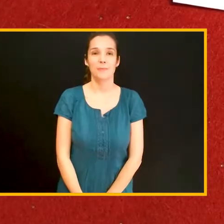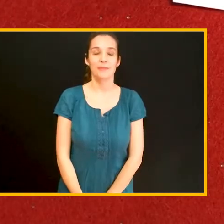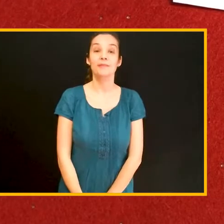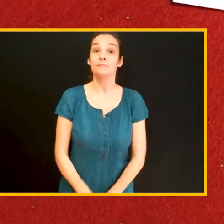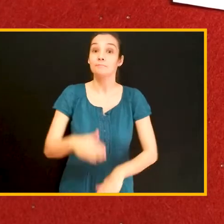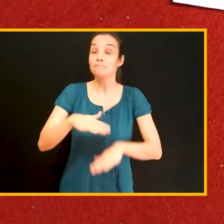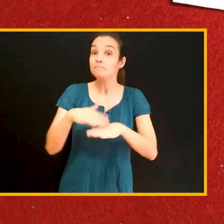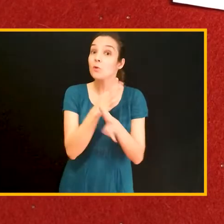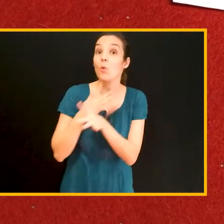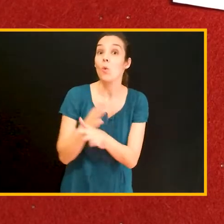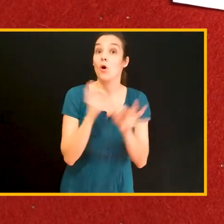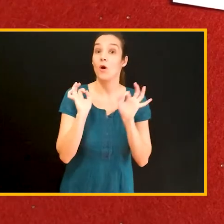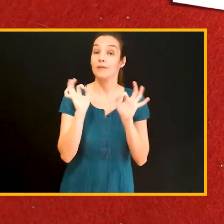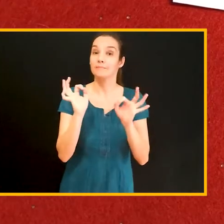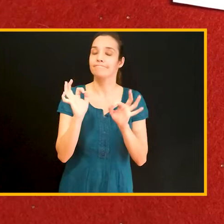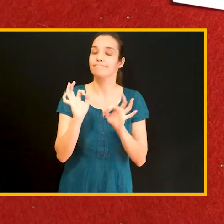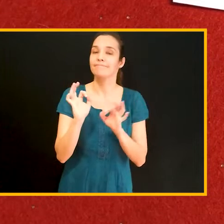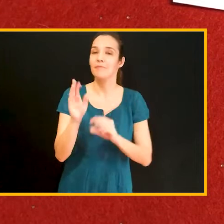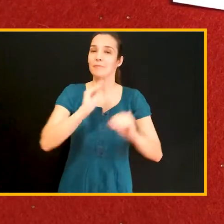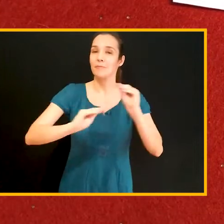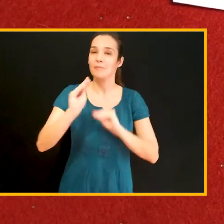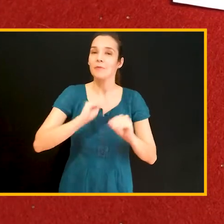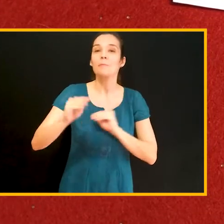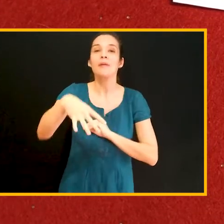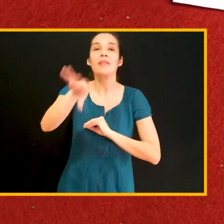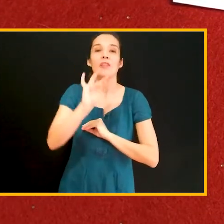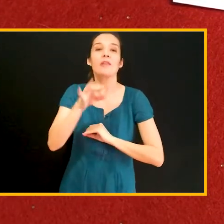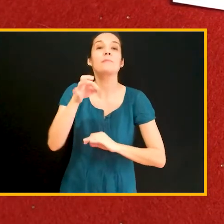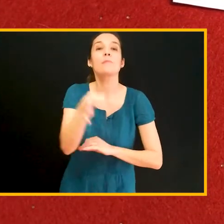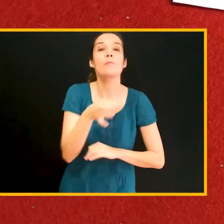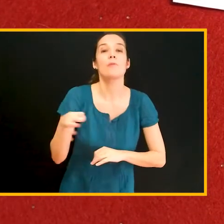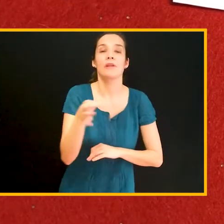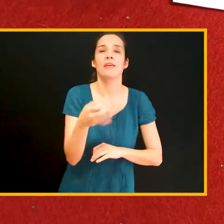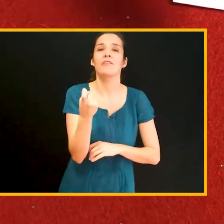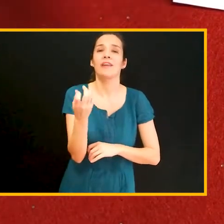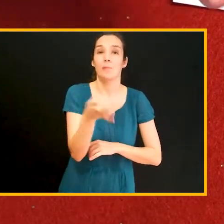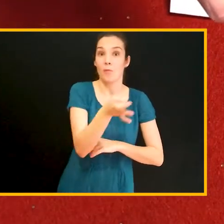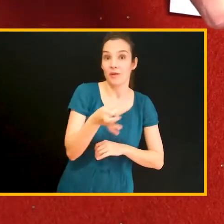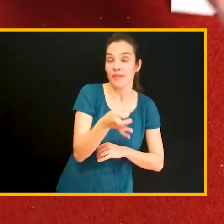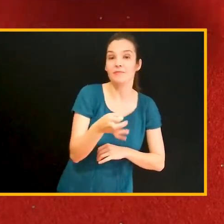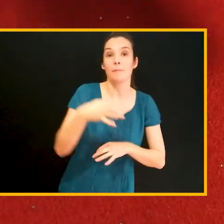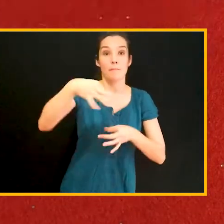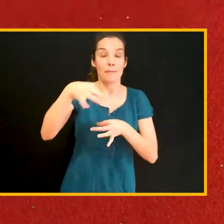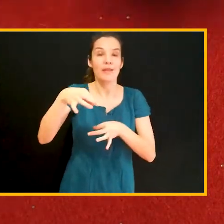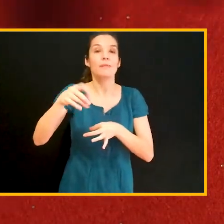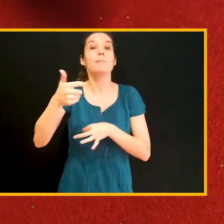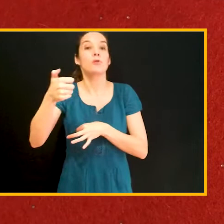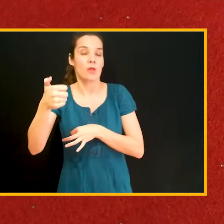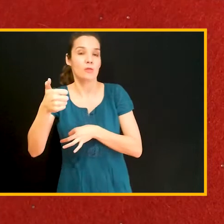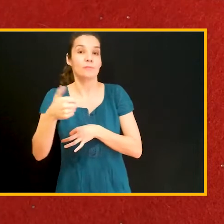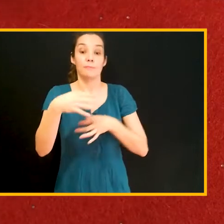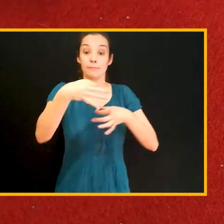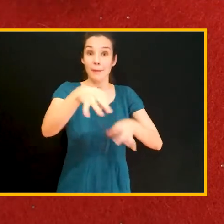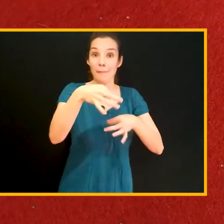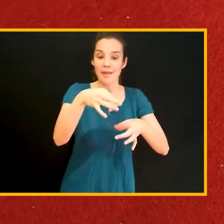Para este juego de predicción de monedas nos hace falta una predicción, unas monedas y un rotulador. La predicción va a estar aquí, en plano todo el